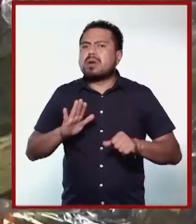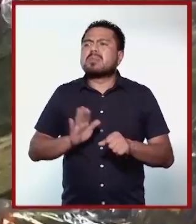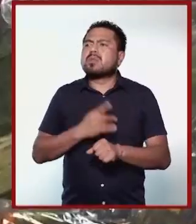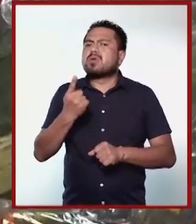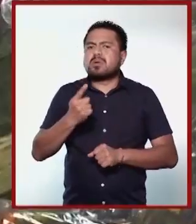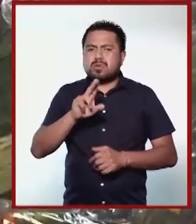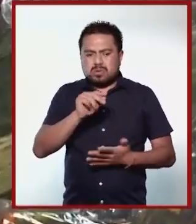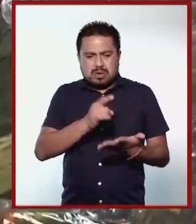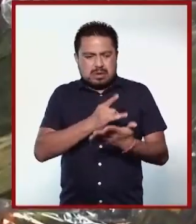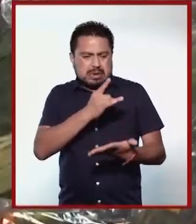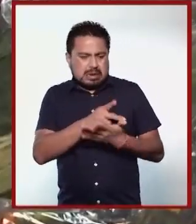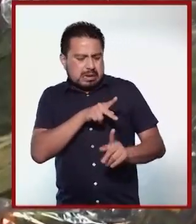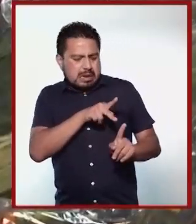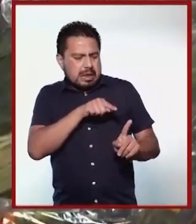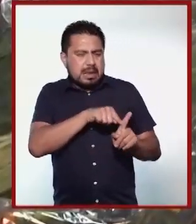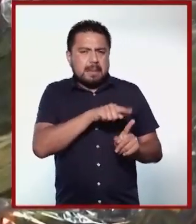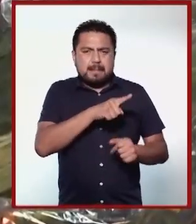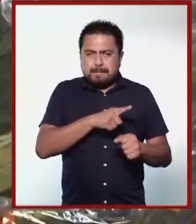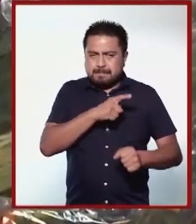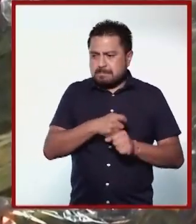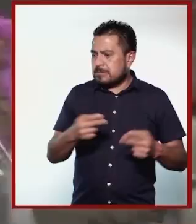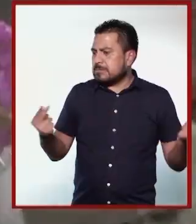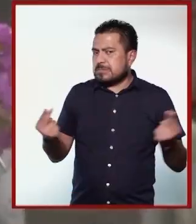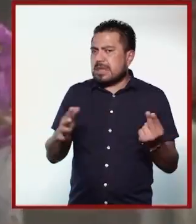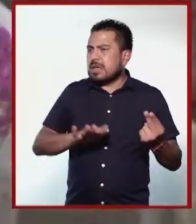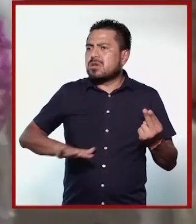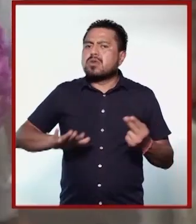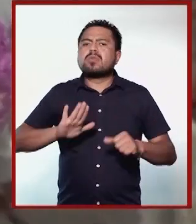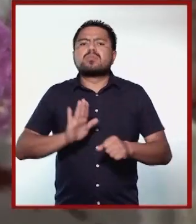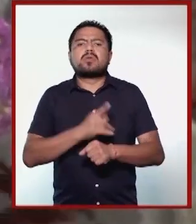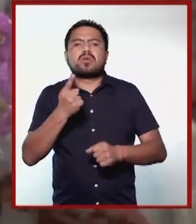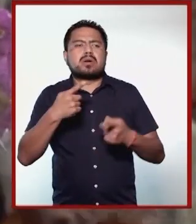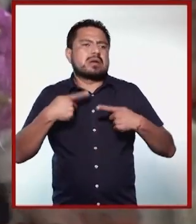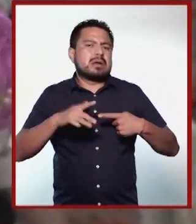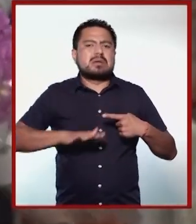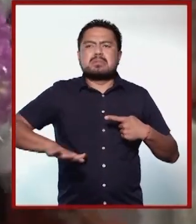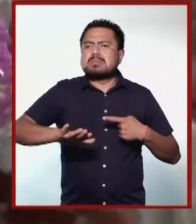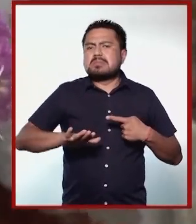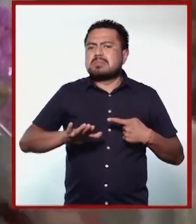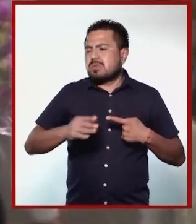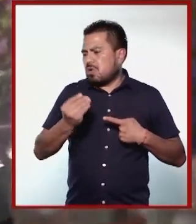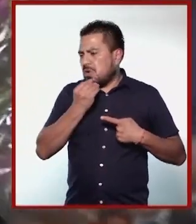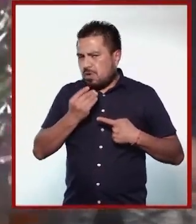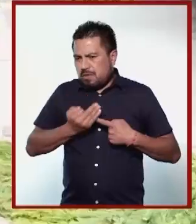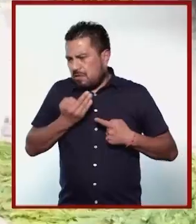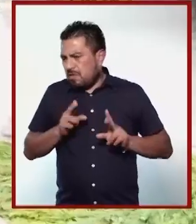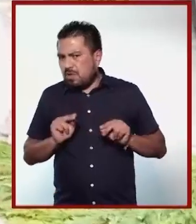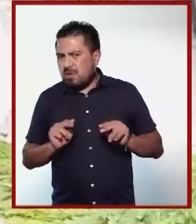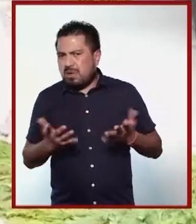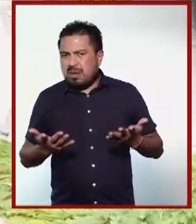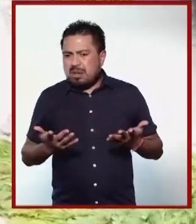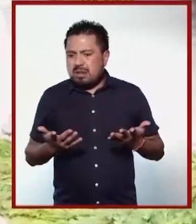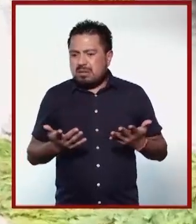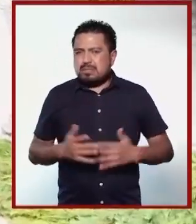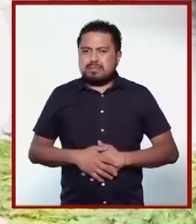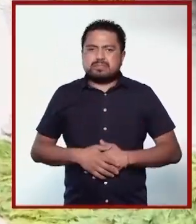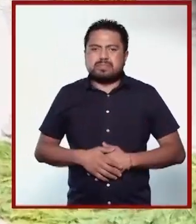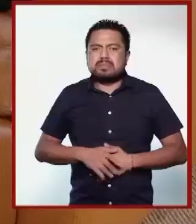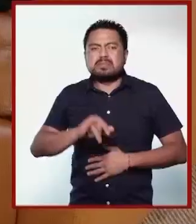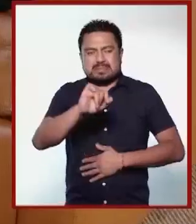No son aparentemente de primera necesidad porque la gente no come flores, ¿no? Bueno, hay guisos de